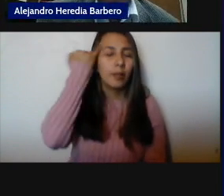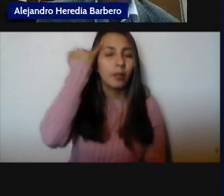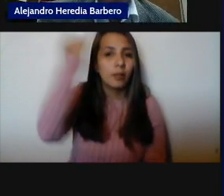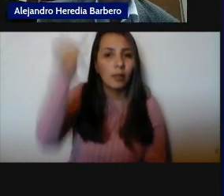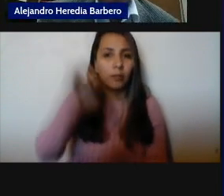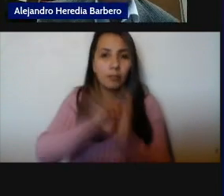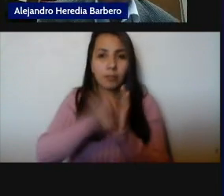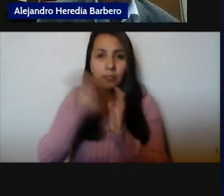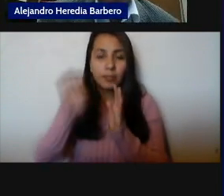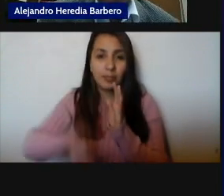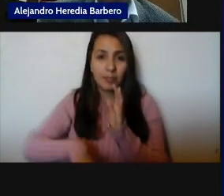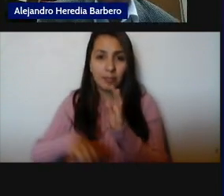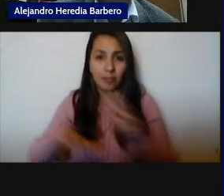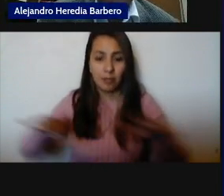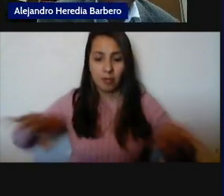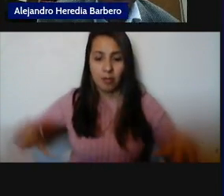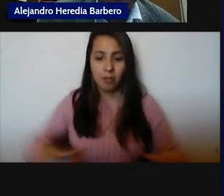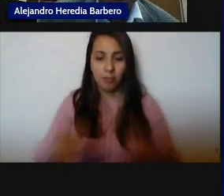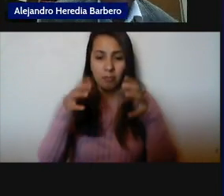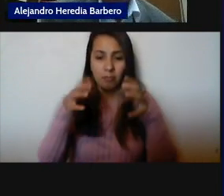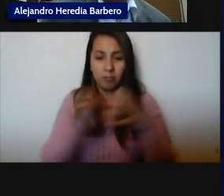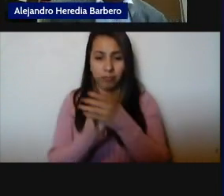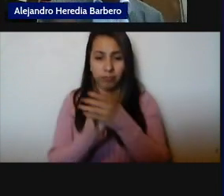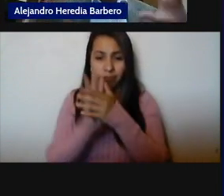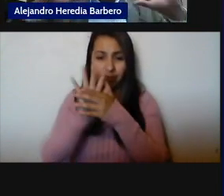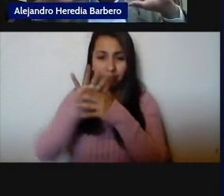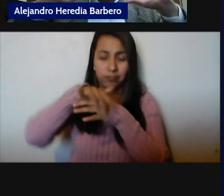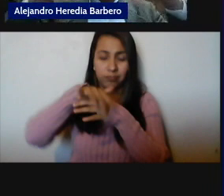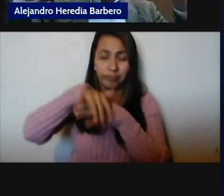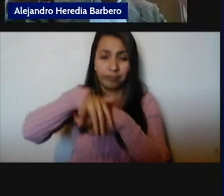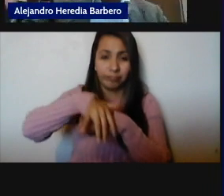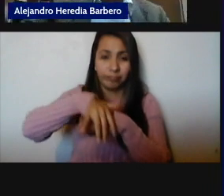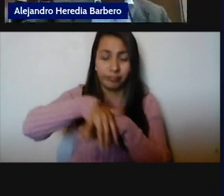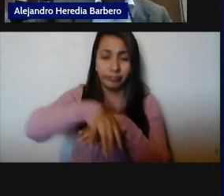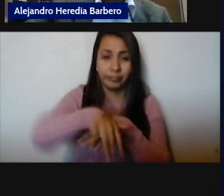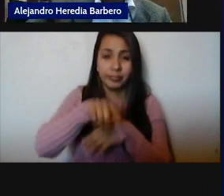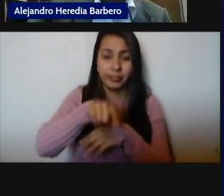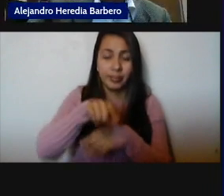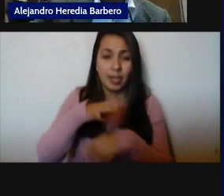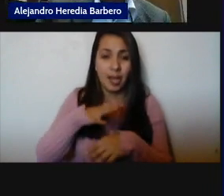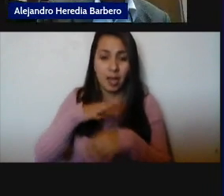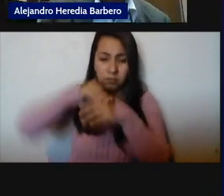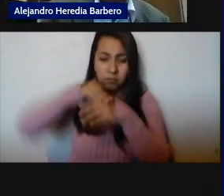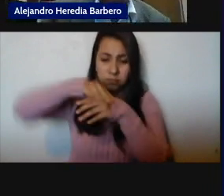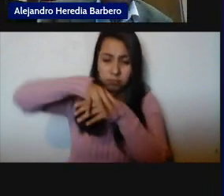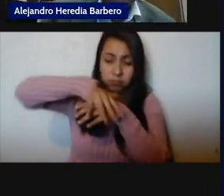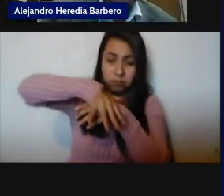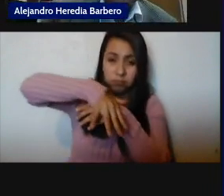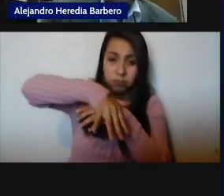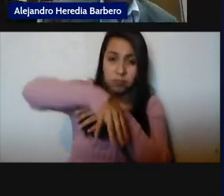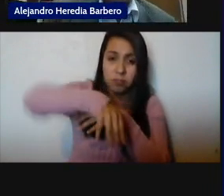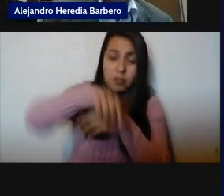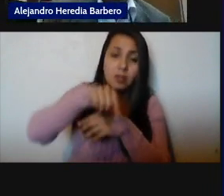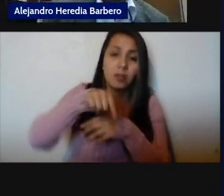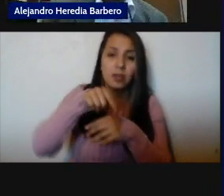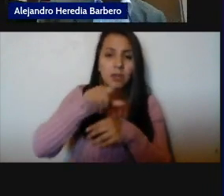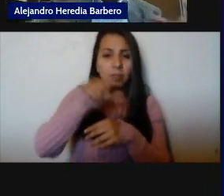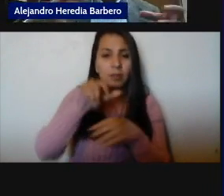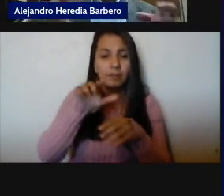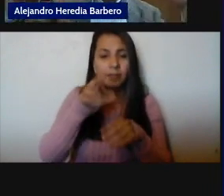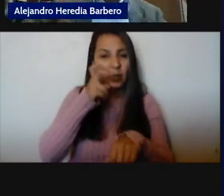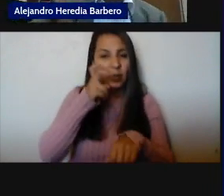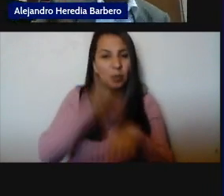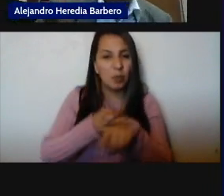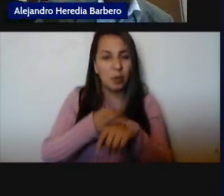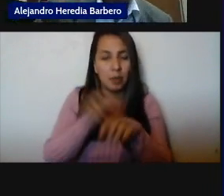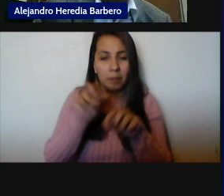si nos imaginamos, por ejemplo, un volcán en erupción, en donde está sacando el material incandescente